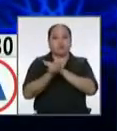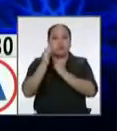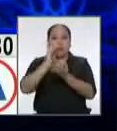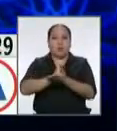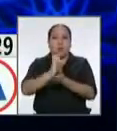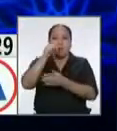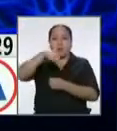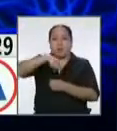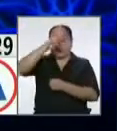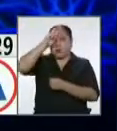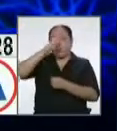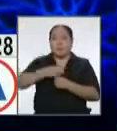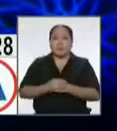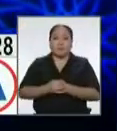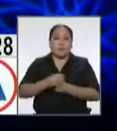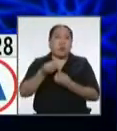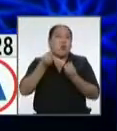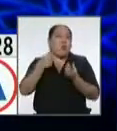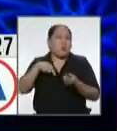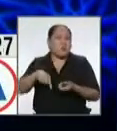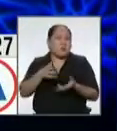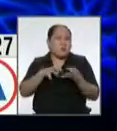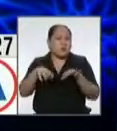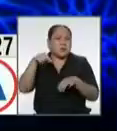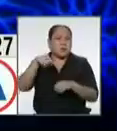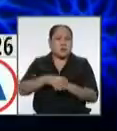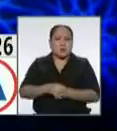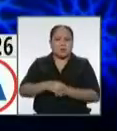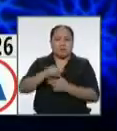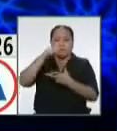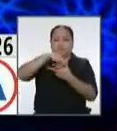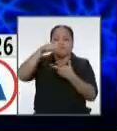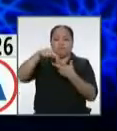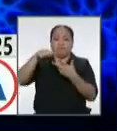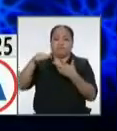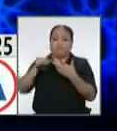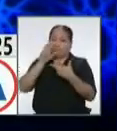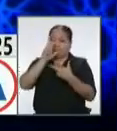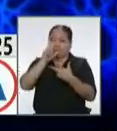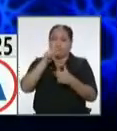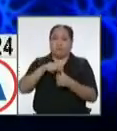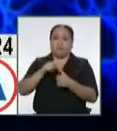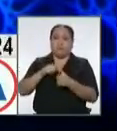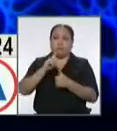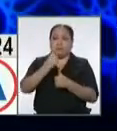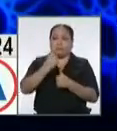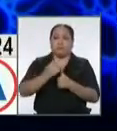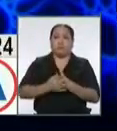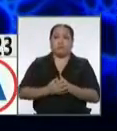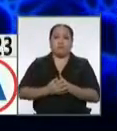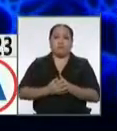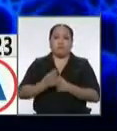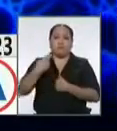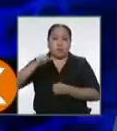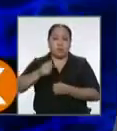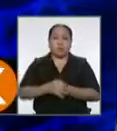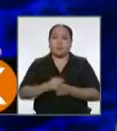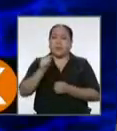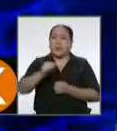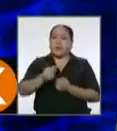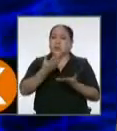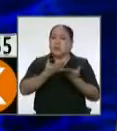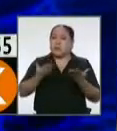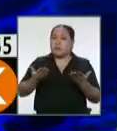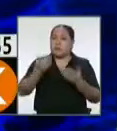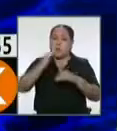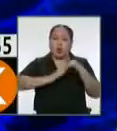a lo que habíamos visto antes. Fue más atractivo para el ciudadano porque le permitió finalmente escuchar respuestas, dúplicas,